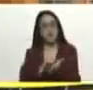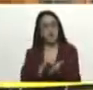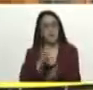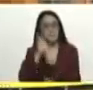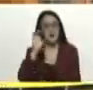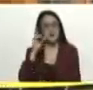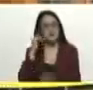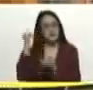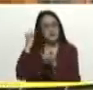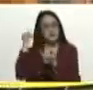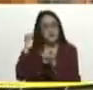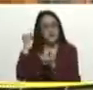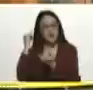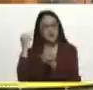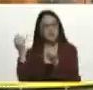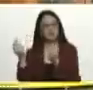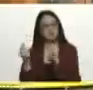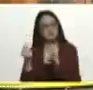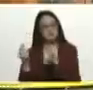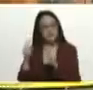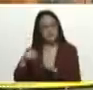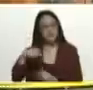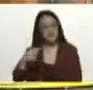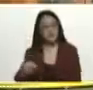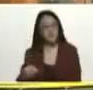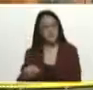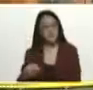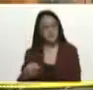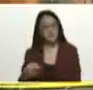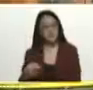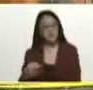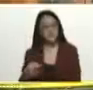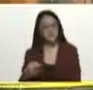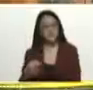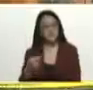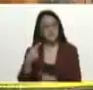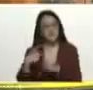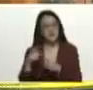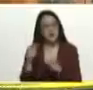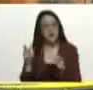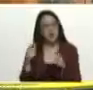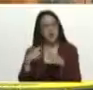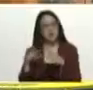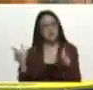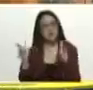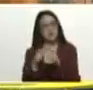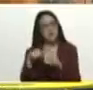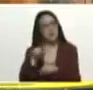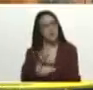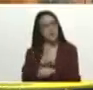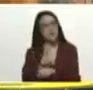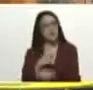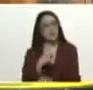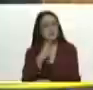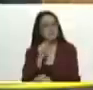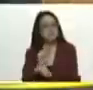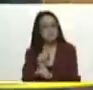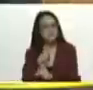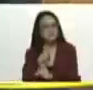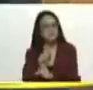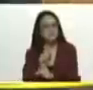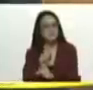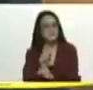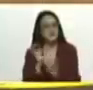estas ideas que se han discutido y después vamos a realizar otro encuentro. Lo único que les puedo decir con